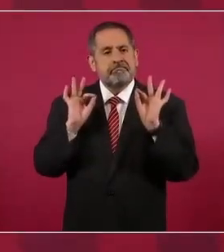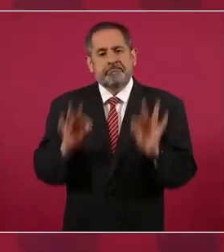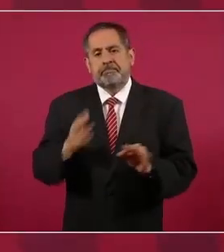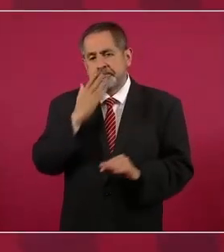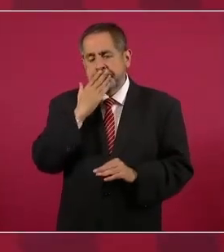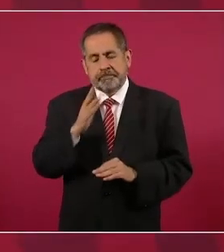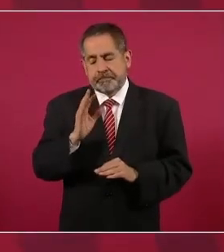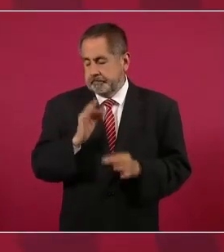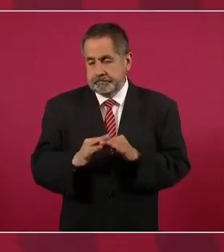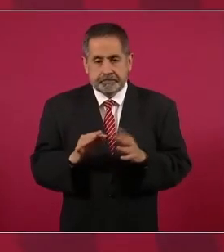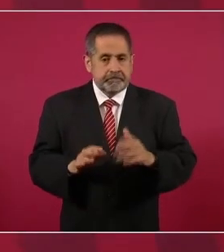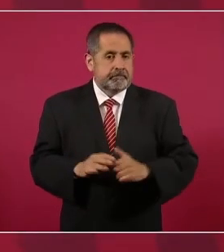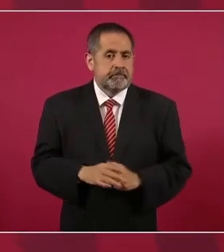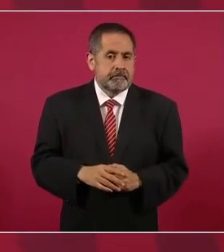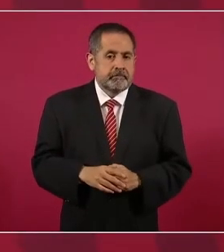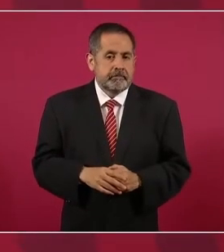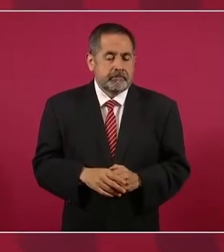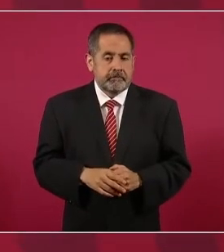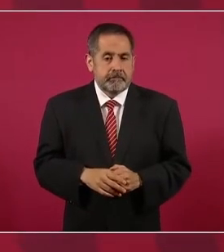ya